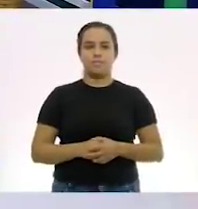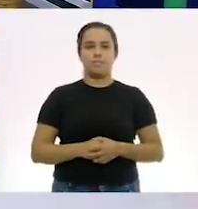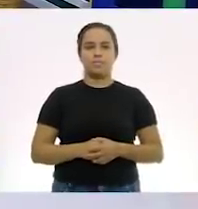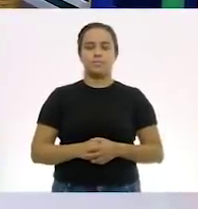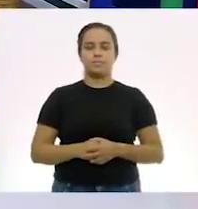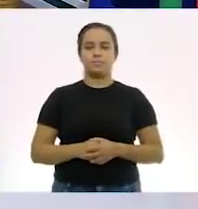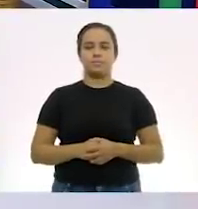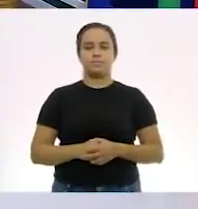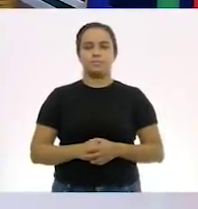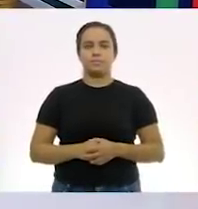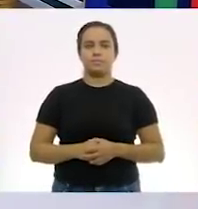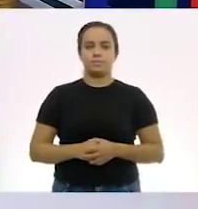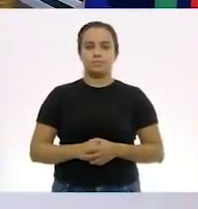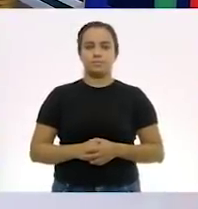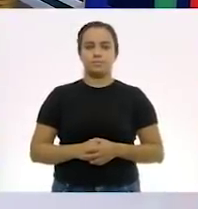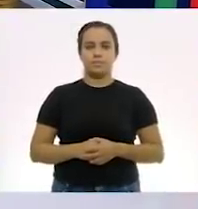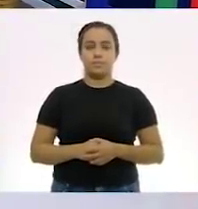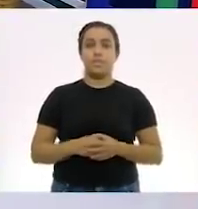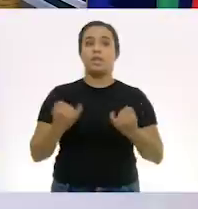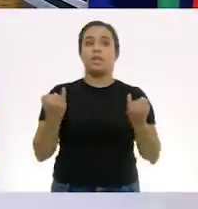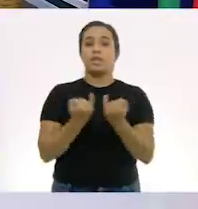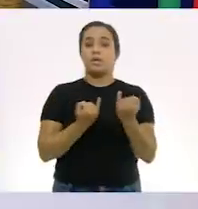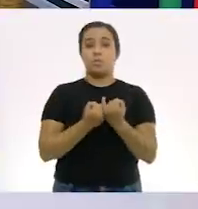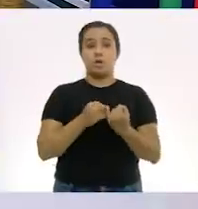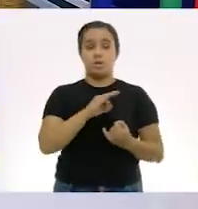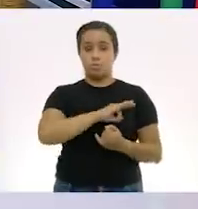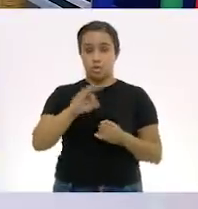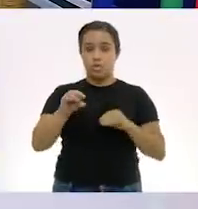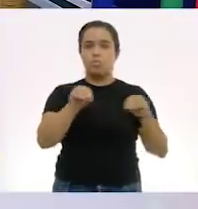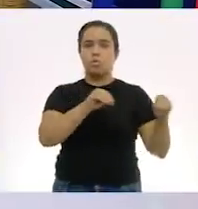dos. Es un lumbar, así que empezamos. Y